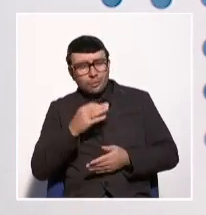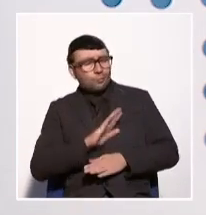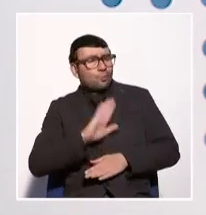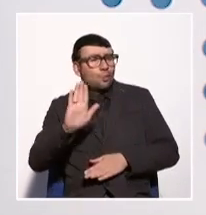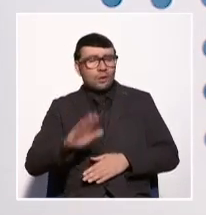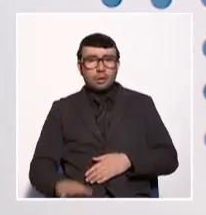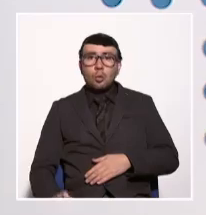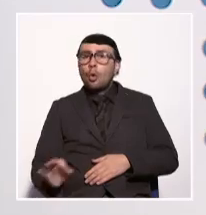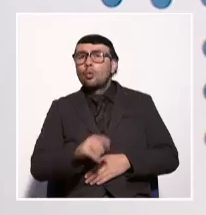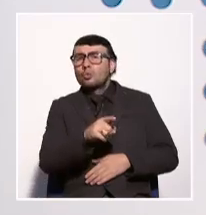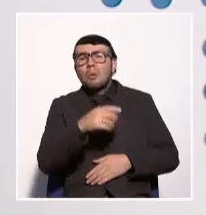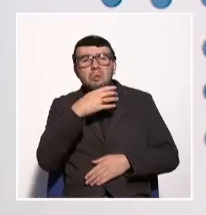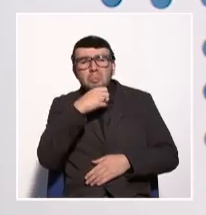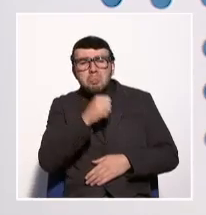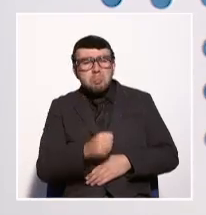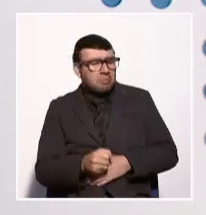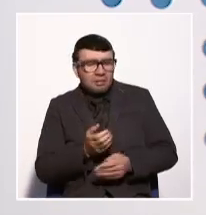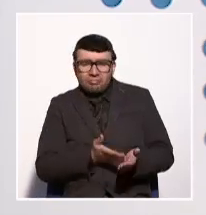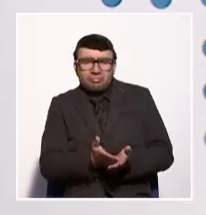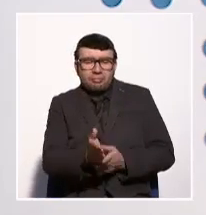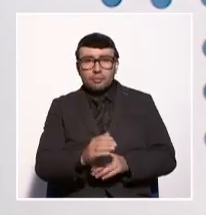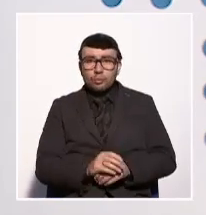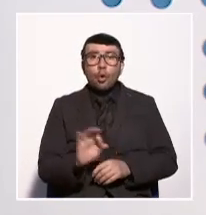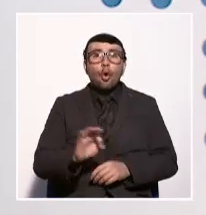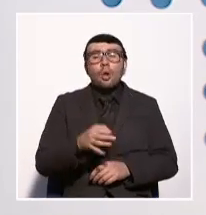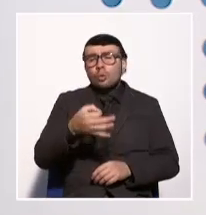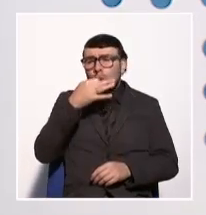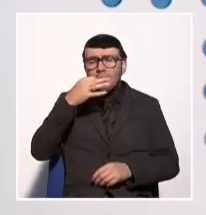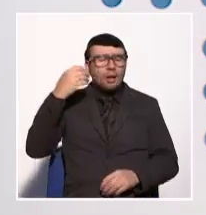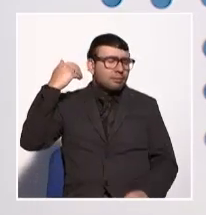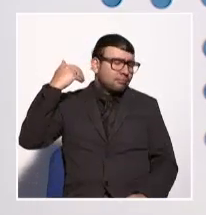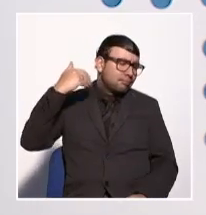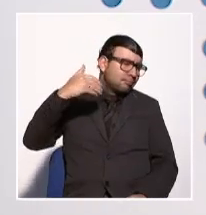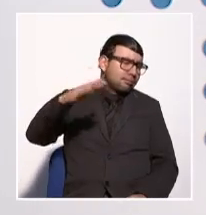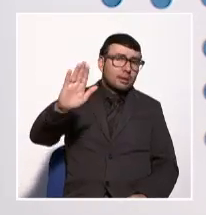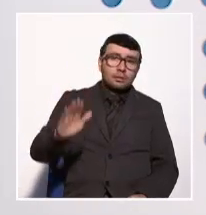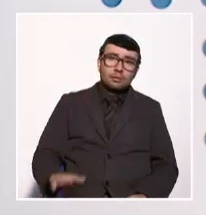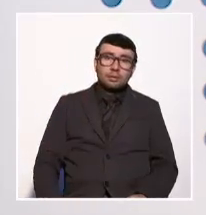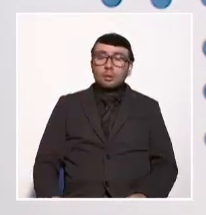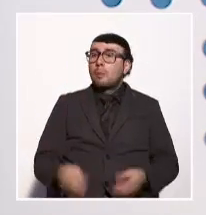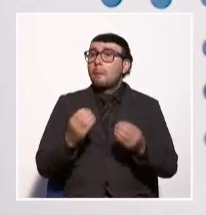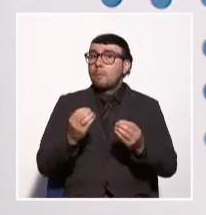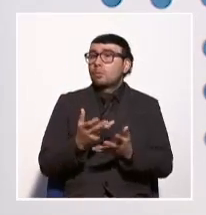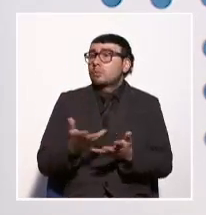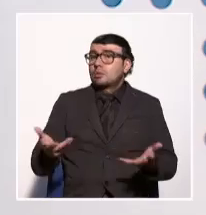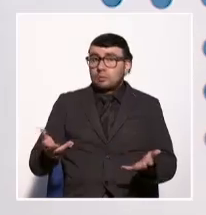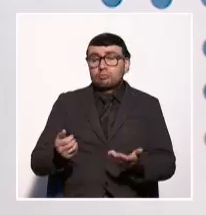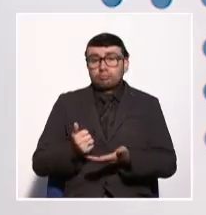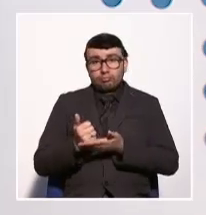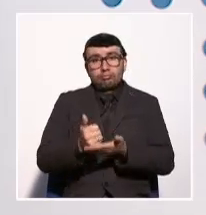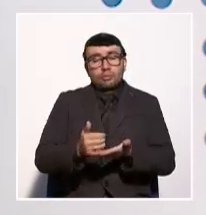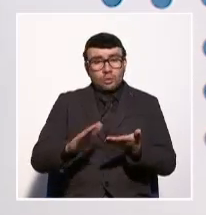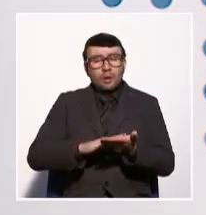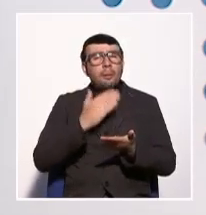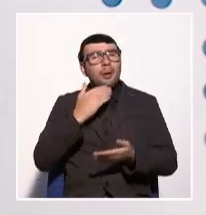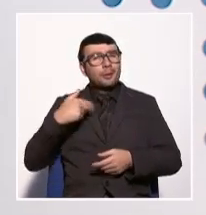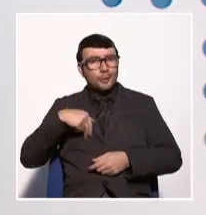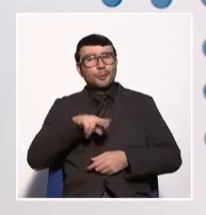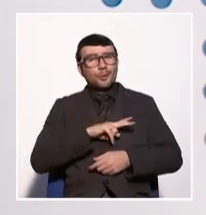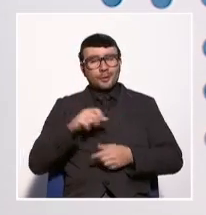por la edad o tiene que tomar esto el resto de la vida cuando hay tantas cosas mire nosotros empezamos un programa de dolor